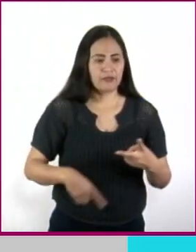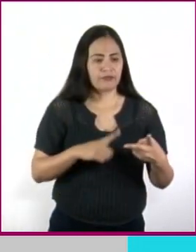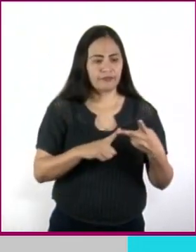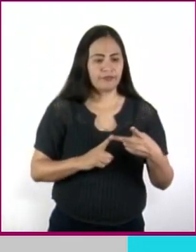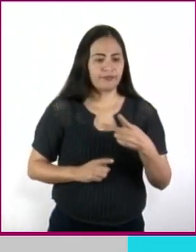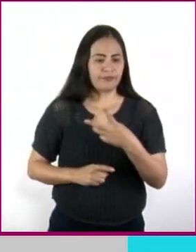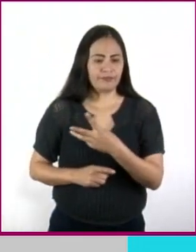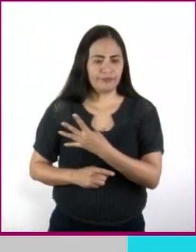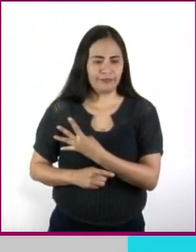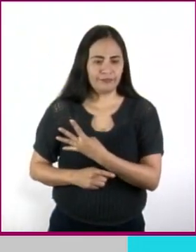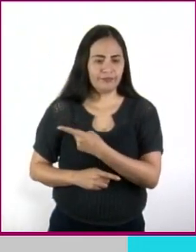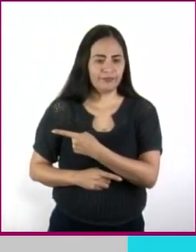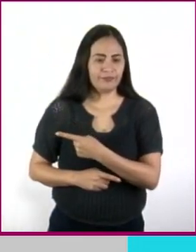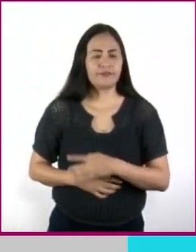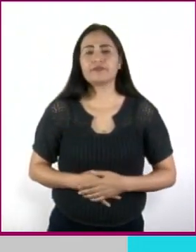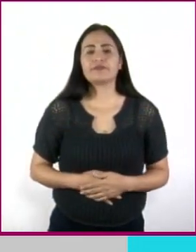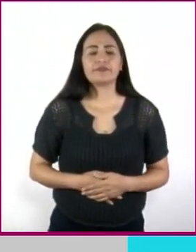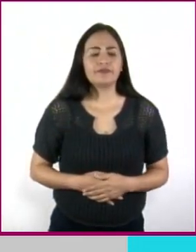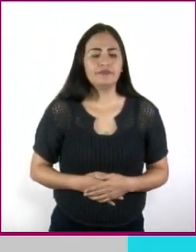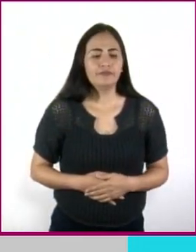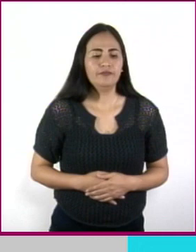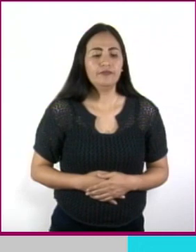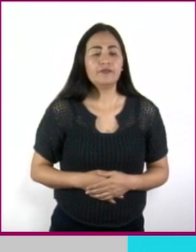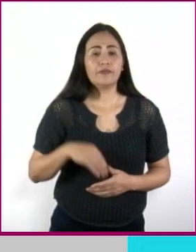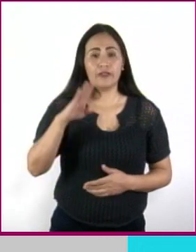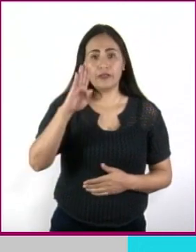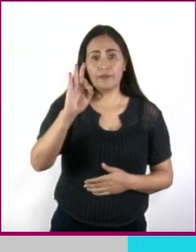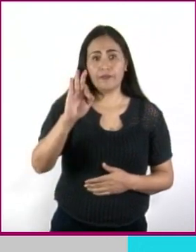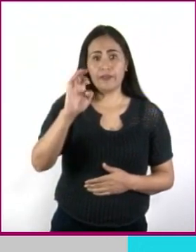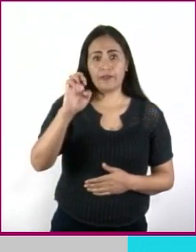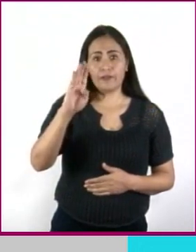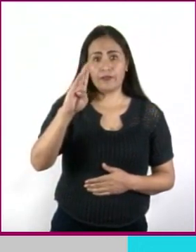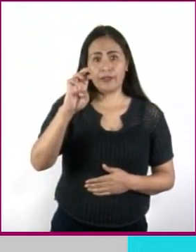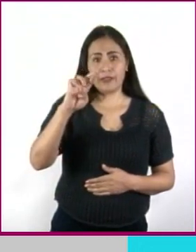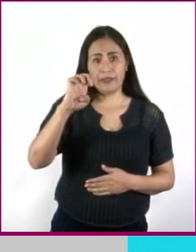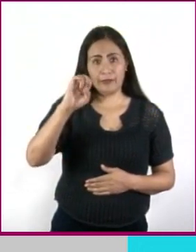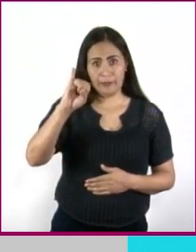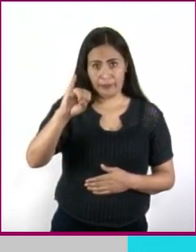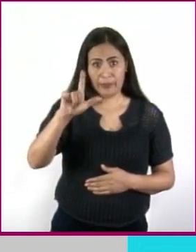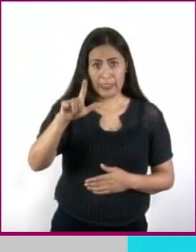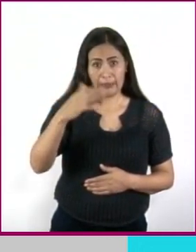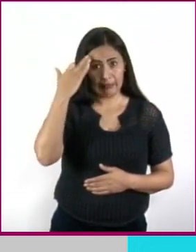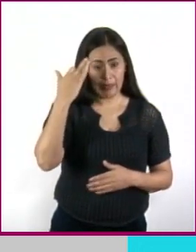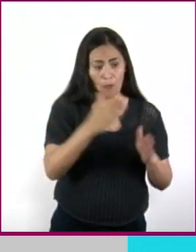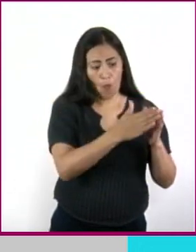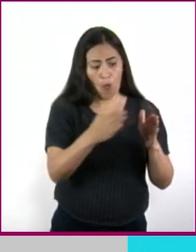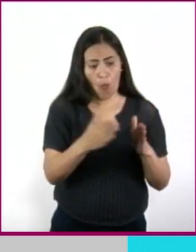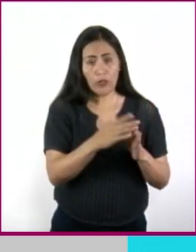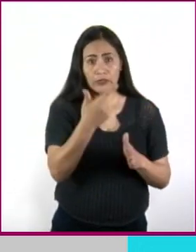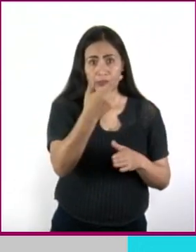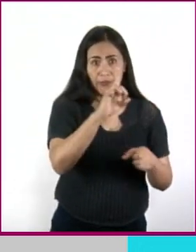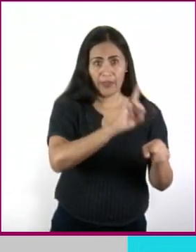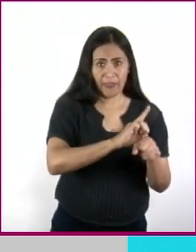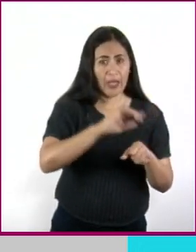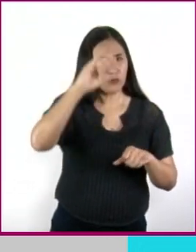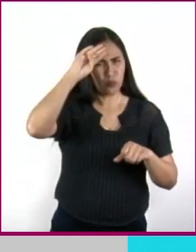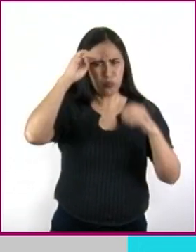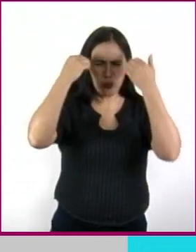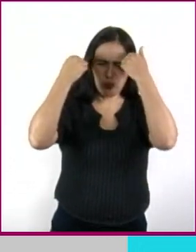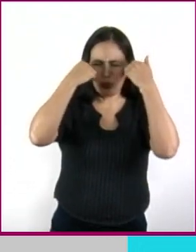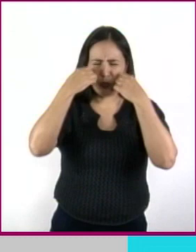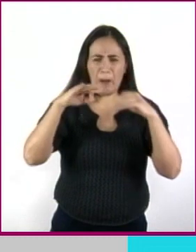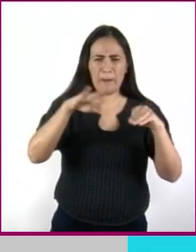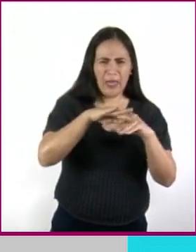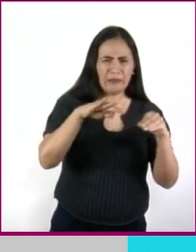y de recuperación. La fase febril puede durar hasta 7 días, con fiebre repentina,